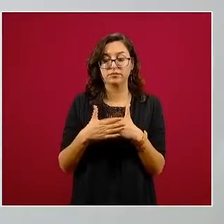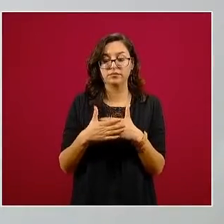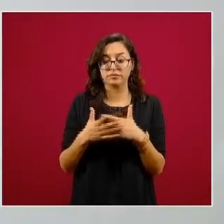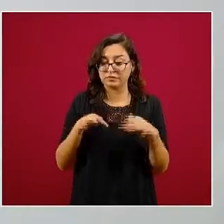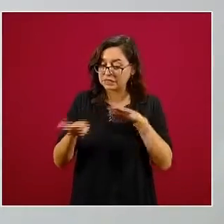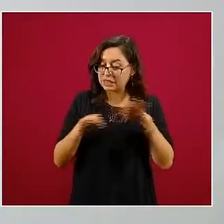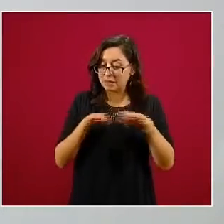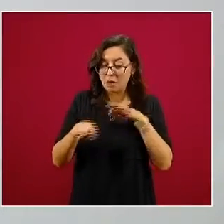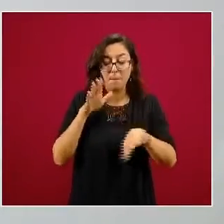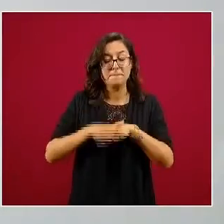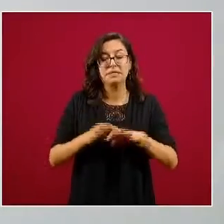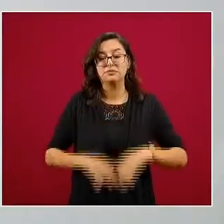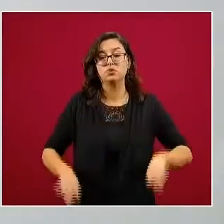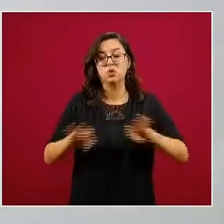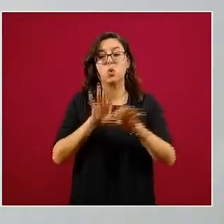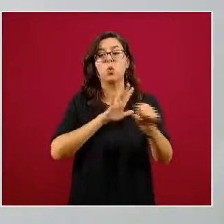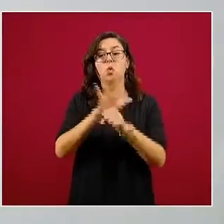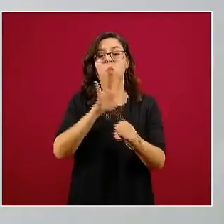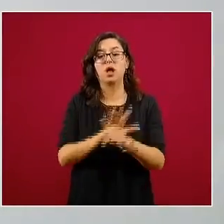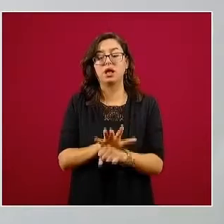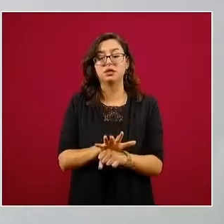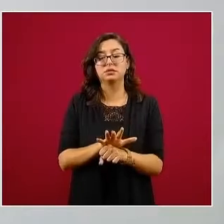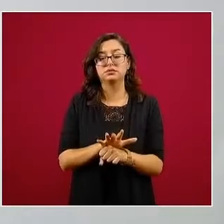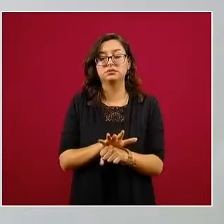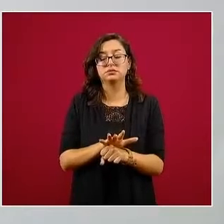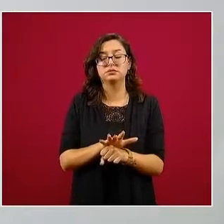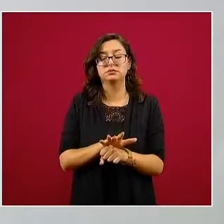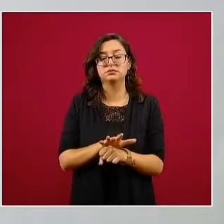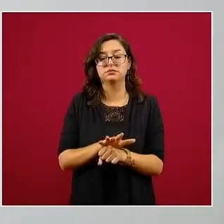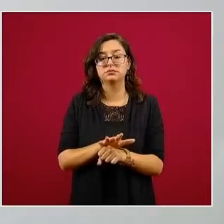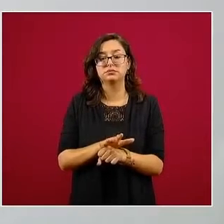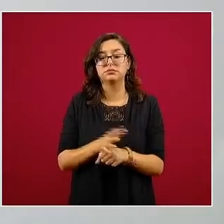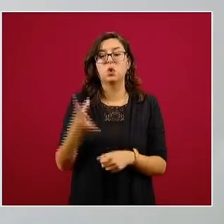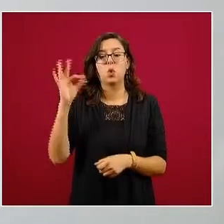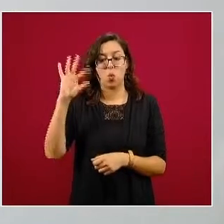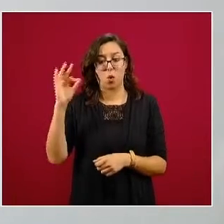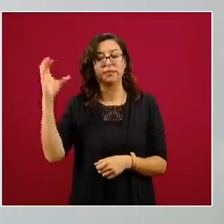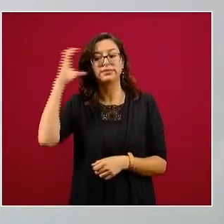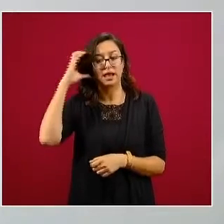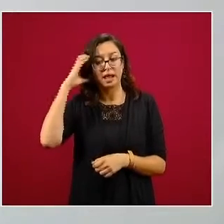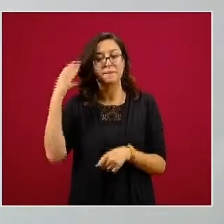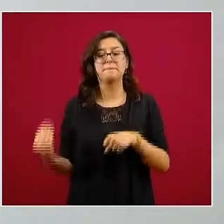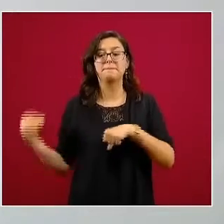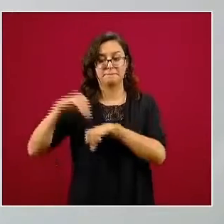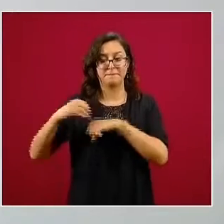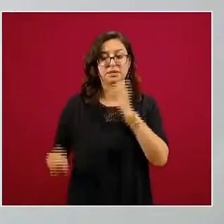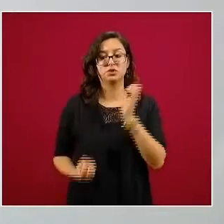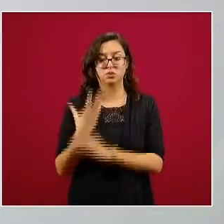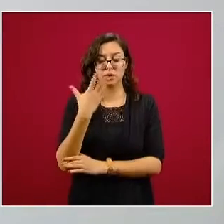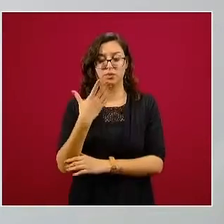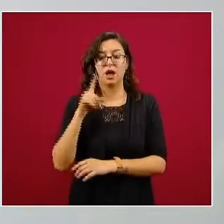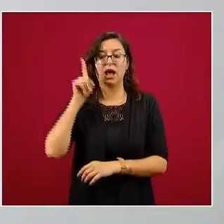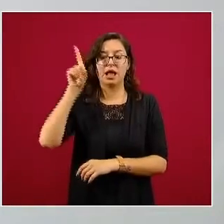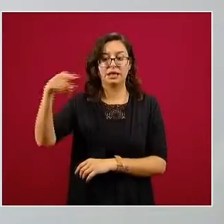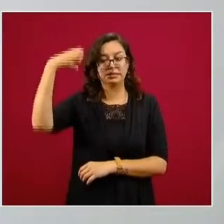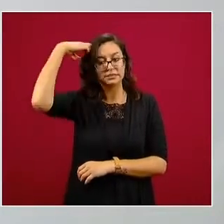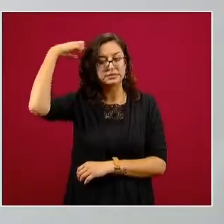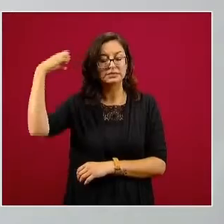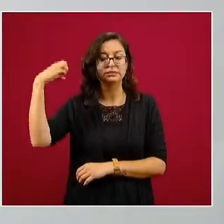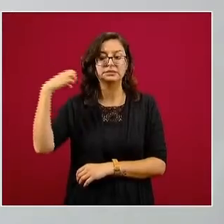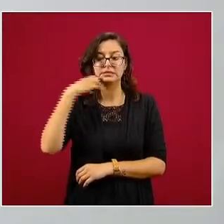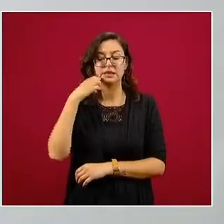y se echó a andar en una unidad de medicina familiar, la número 6, si no me equivoco, un hospital temporal,